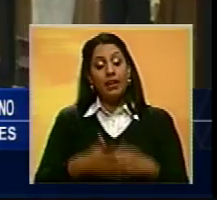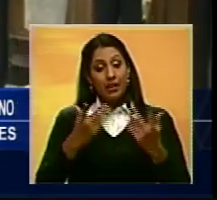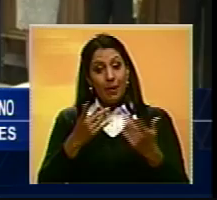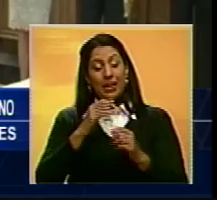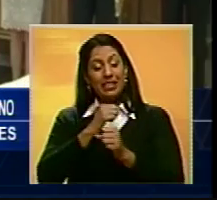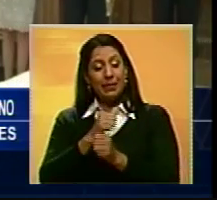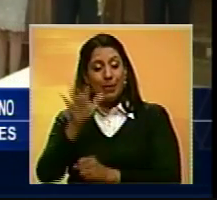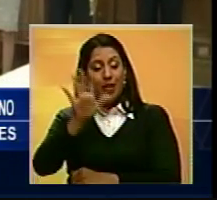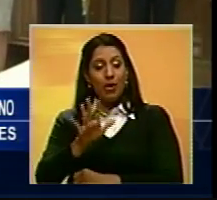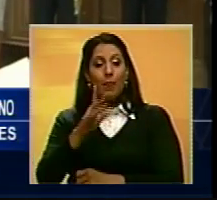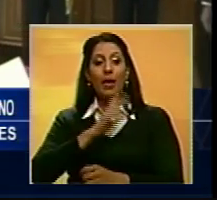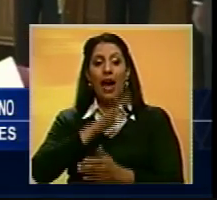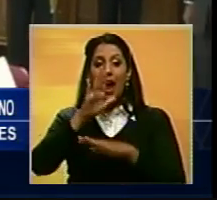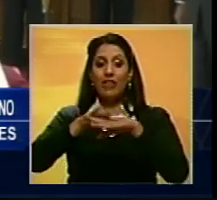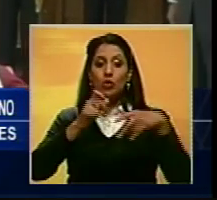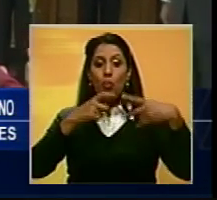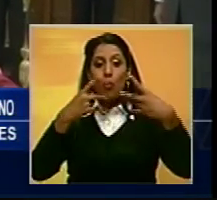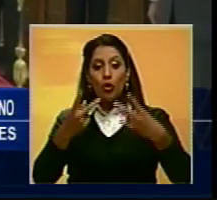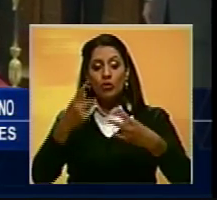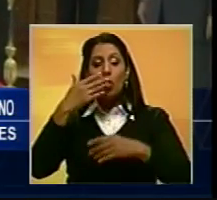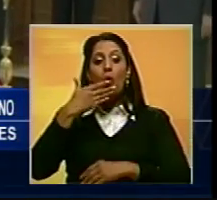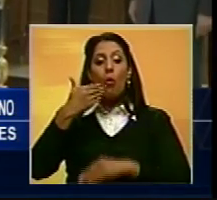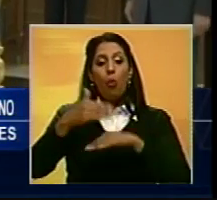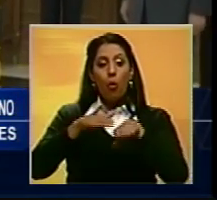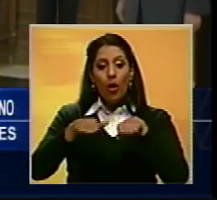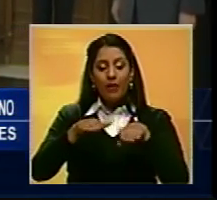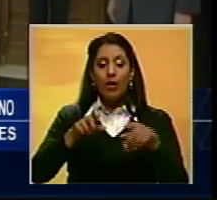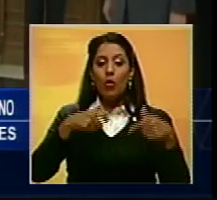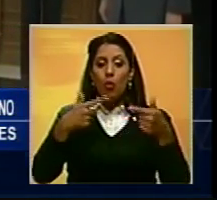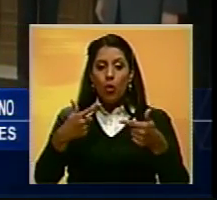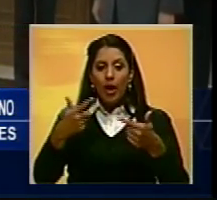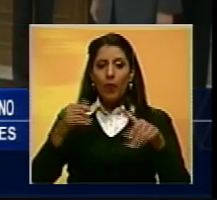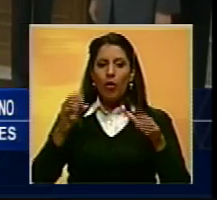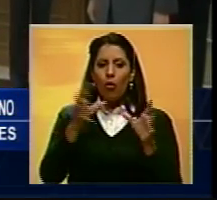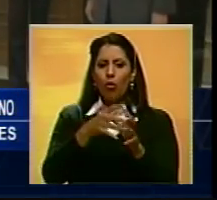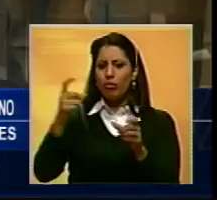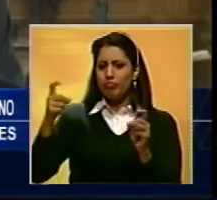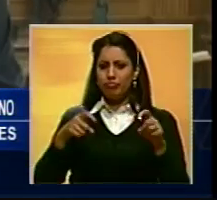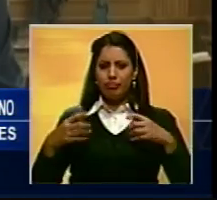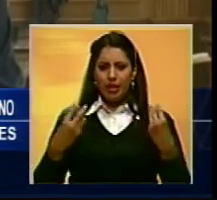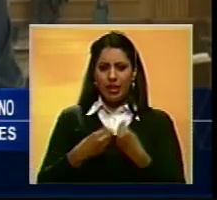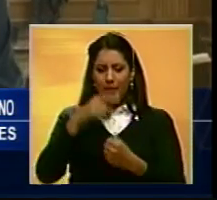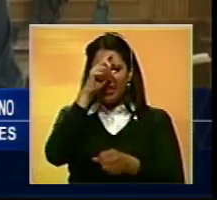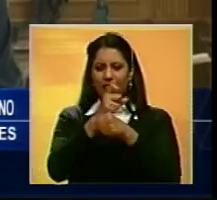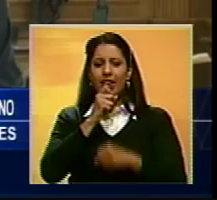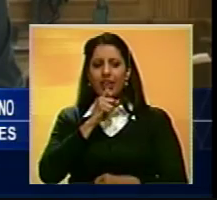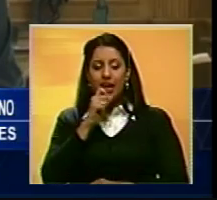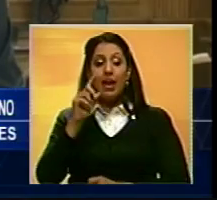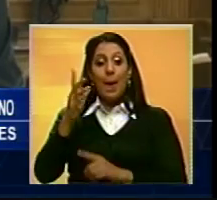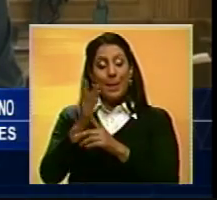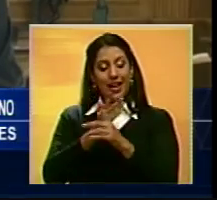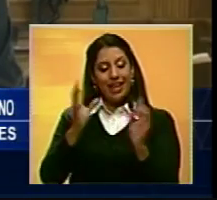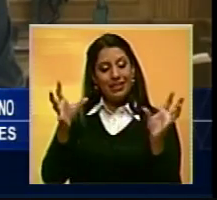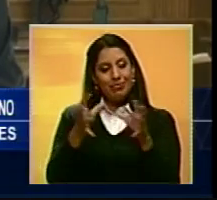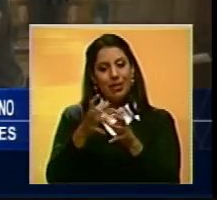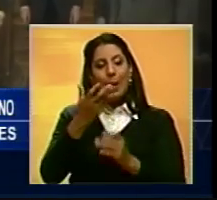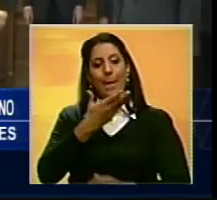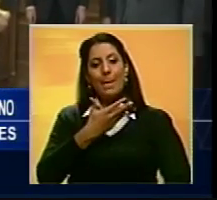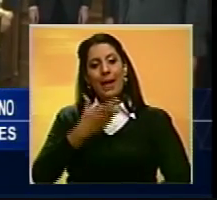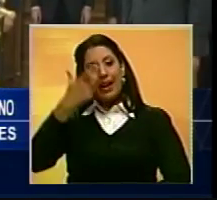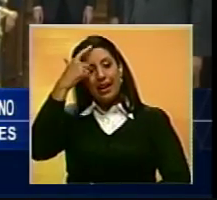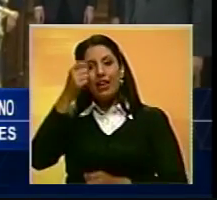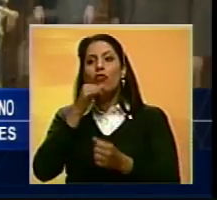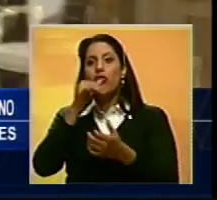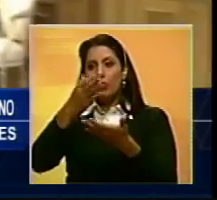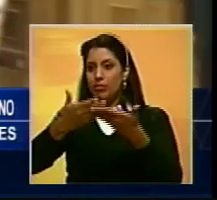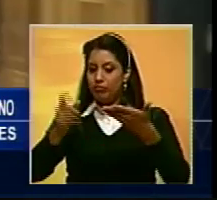Se espera que Rajoy anuncie el próximo jueves la composición de su nuevo gabinete. Para ello se reunirá previamente con el monarca para informarle